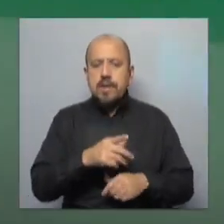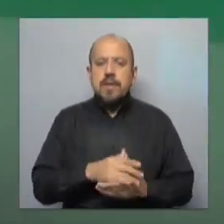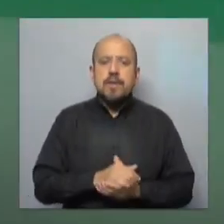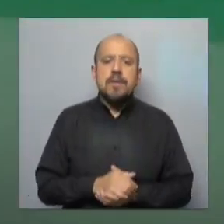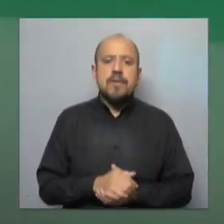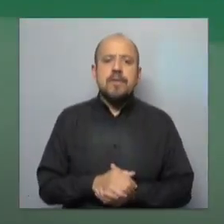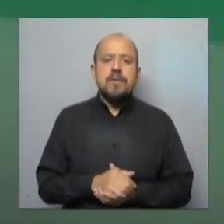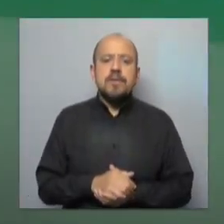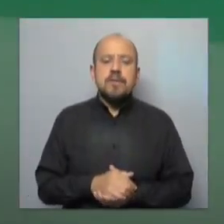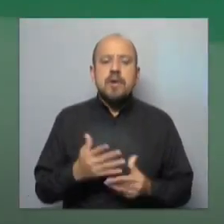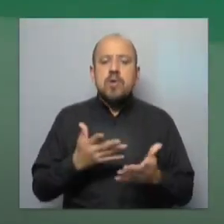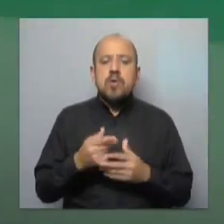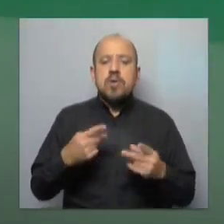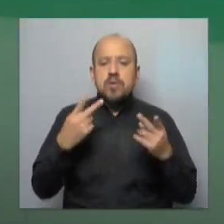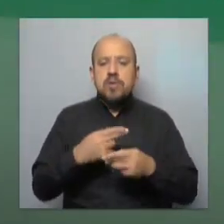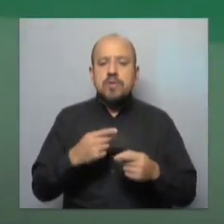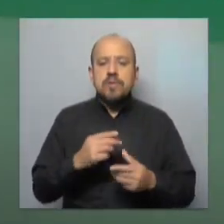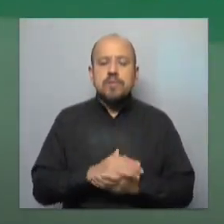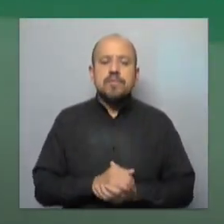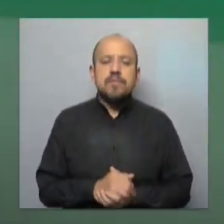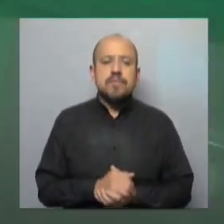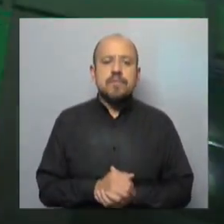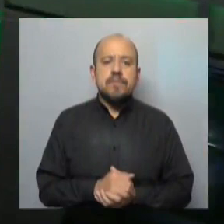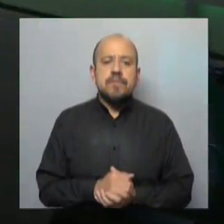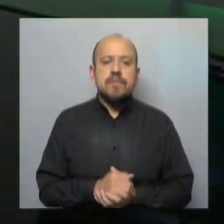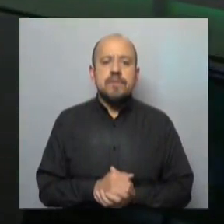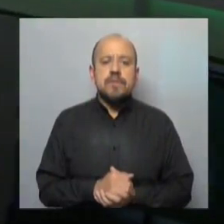ahora es tiempo de tanda con adelanto de lo que viene